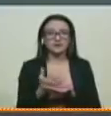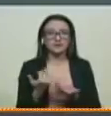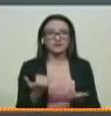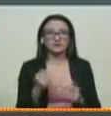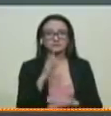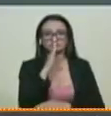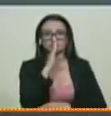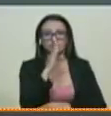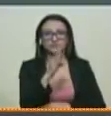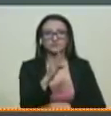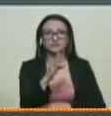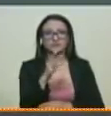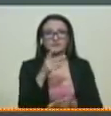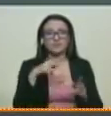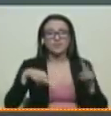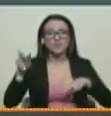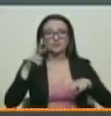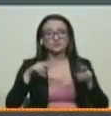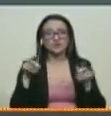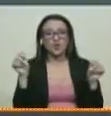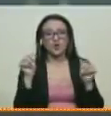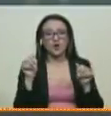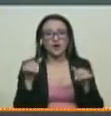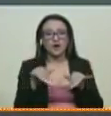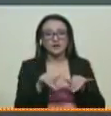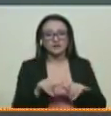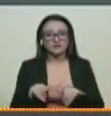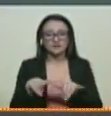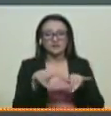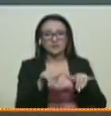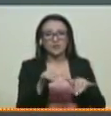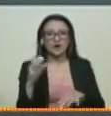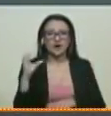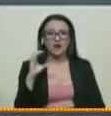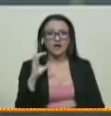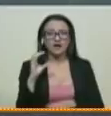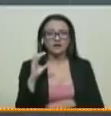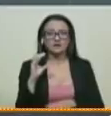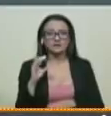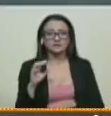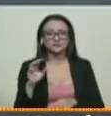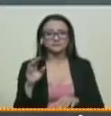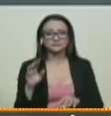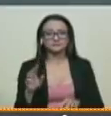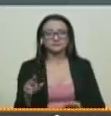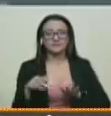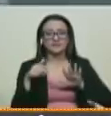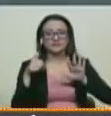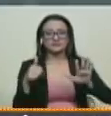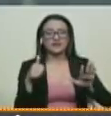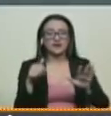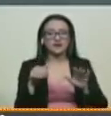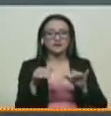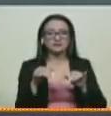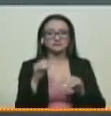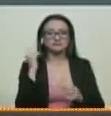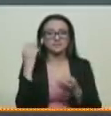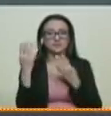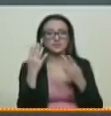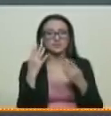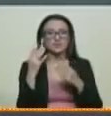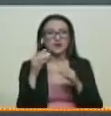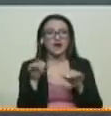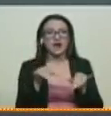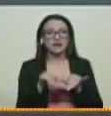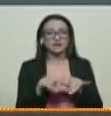nosotros nos trasladamos al Museo de Arquitectura de Caracas. Allí se inaugura la 16ª Exhibición Internacional de Arquitectura de Venecia. Nos vamos al